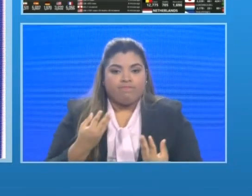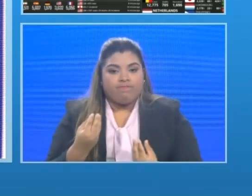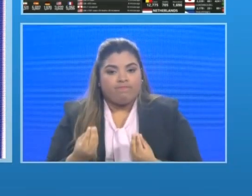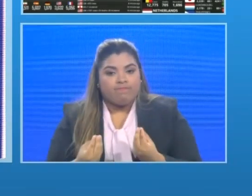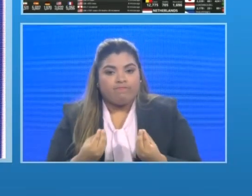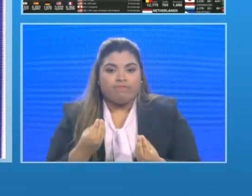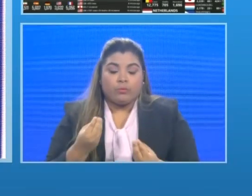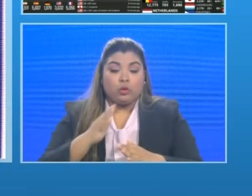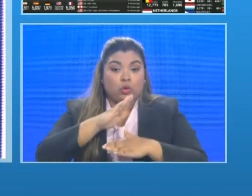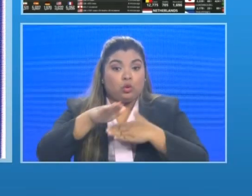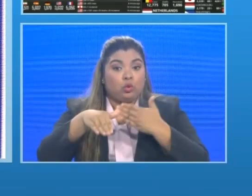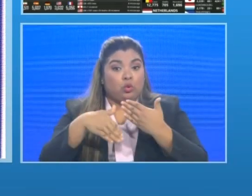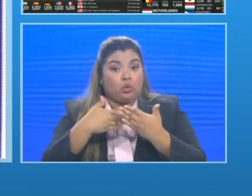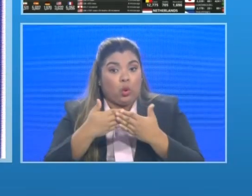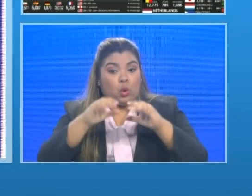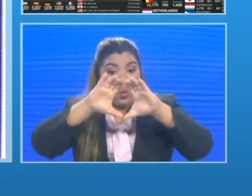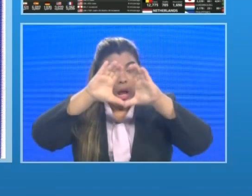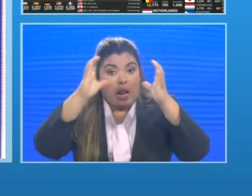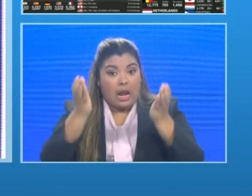nivel internacional de